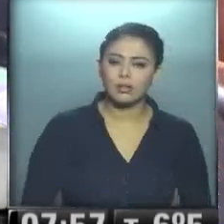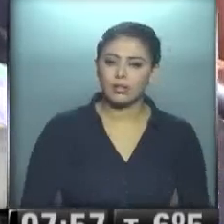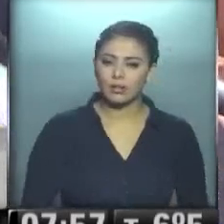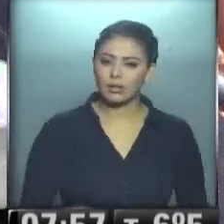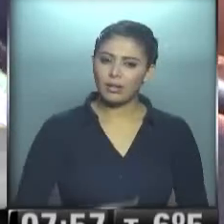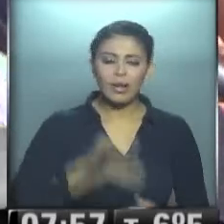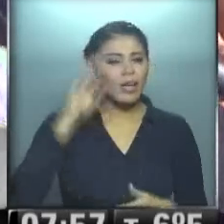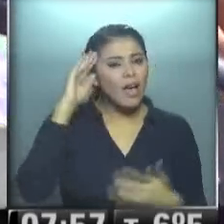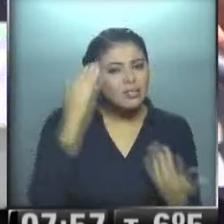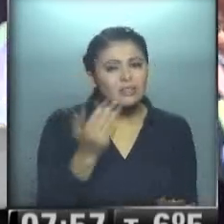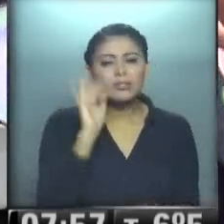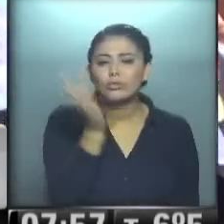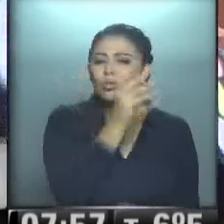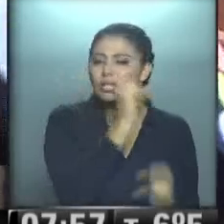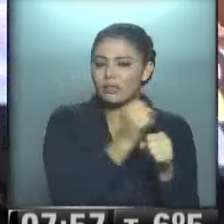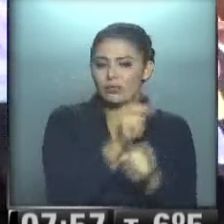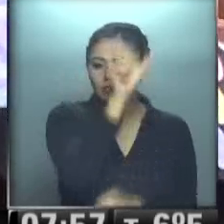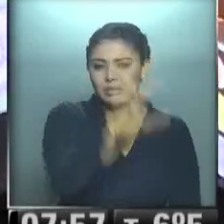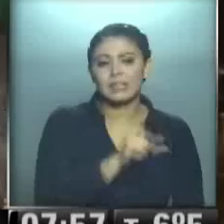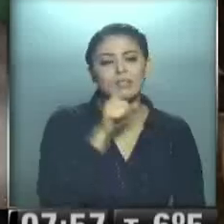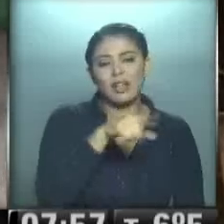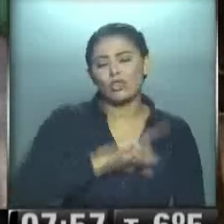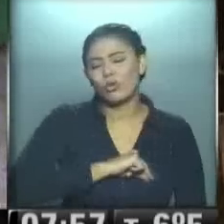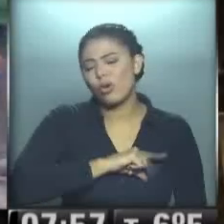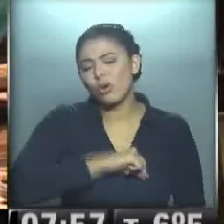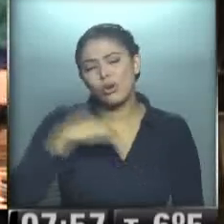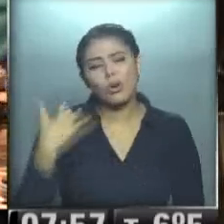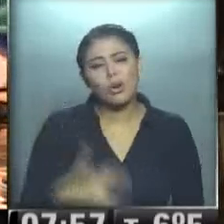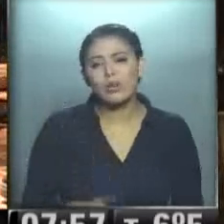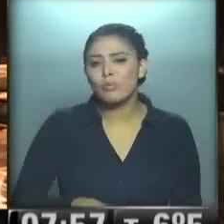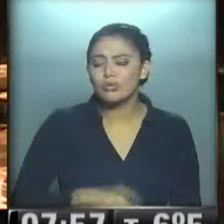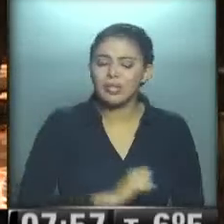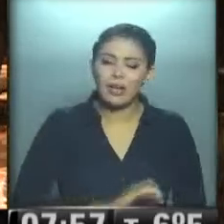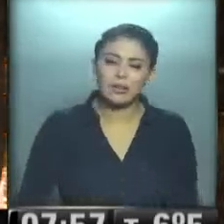reconociendo la tarea de Tití. Está muy dolorido, es un momento terrible.